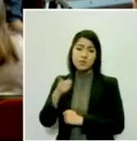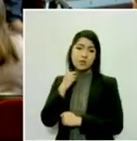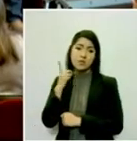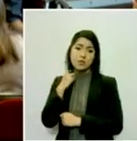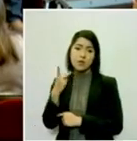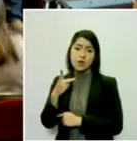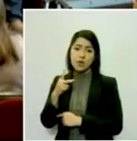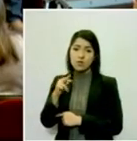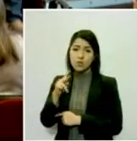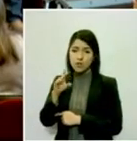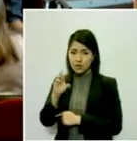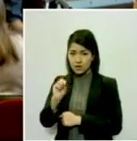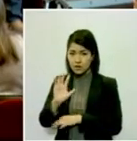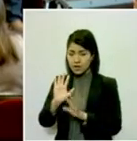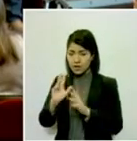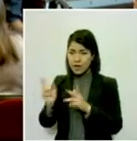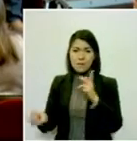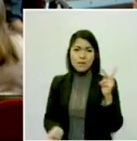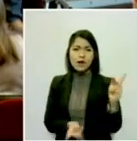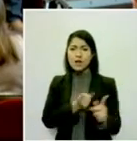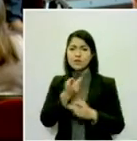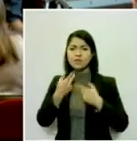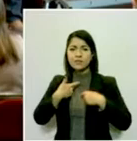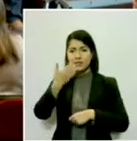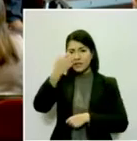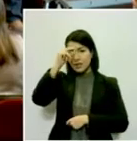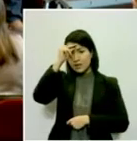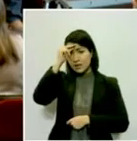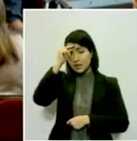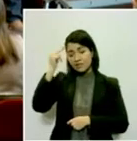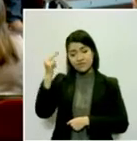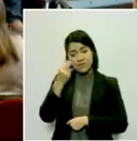de Puruándiro hablaba de que ya ha consultado a algunos expertos. Dice que no